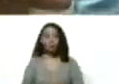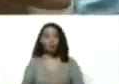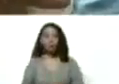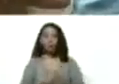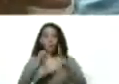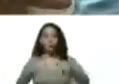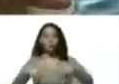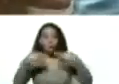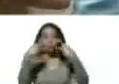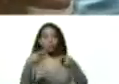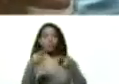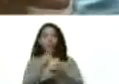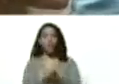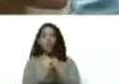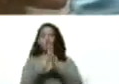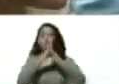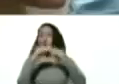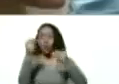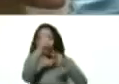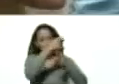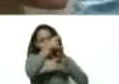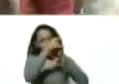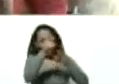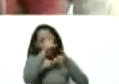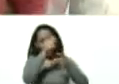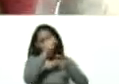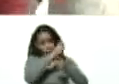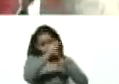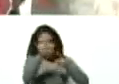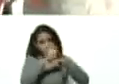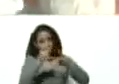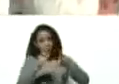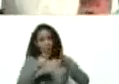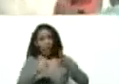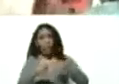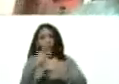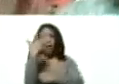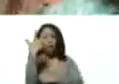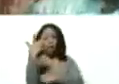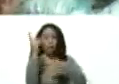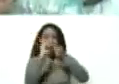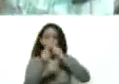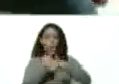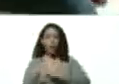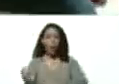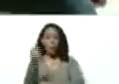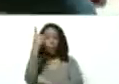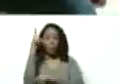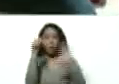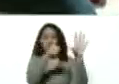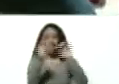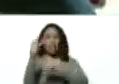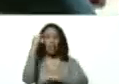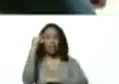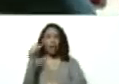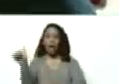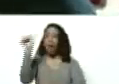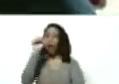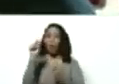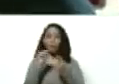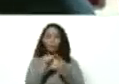Revitalizar toda la línea de las tres prioridades de los primeros sesenta días, el agua.